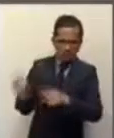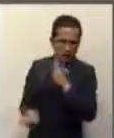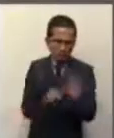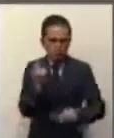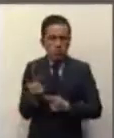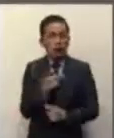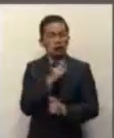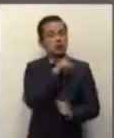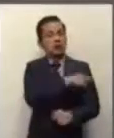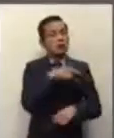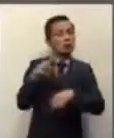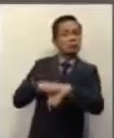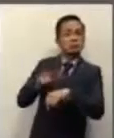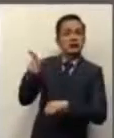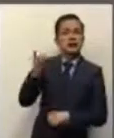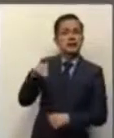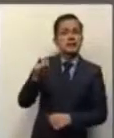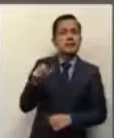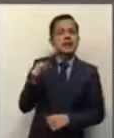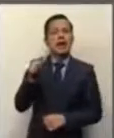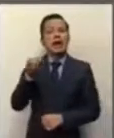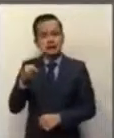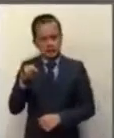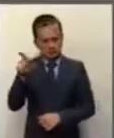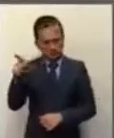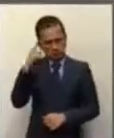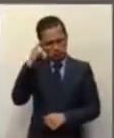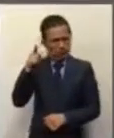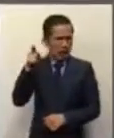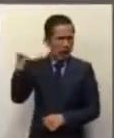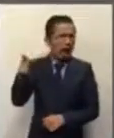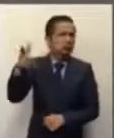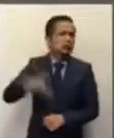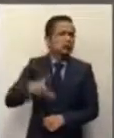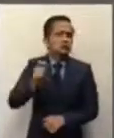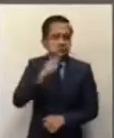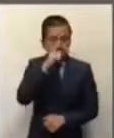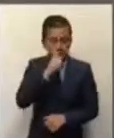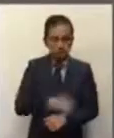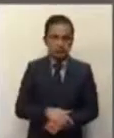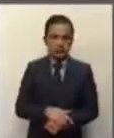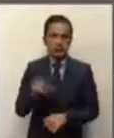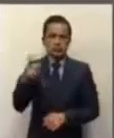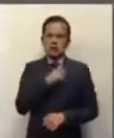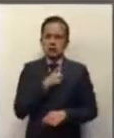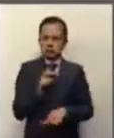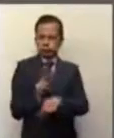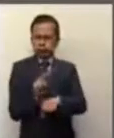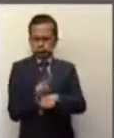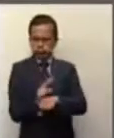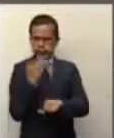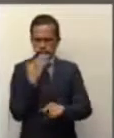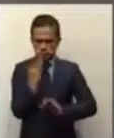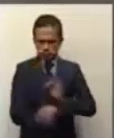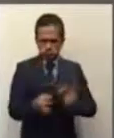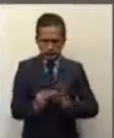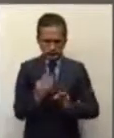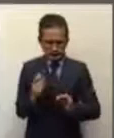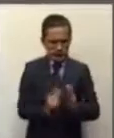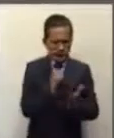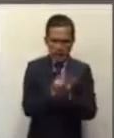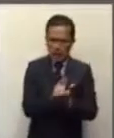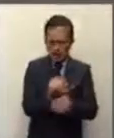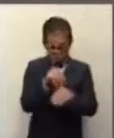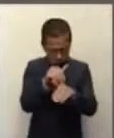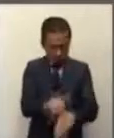Nacional de Transparencia, Acceso a la Información y Protección de Datos Personales, vigile que se cumpla a cabalidad la legislación en la